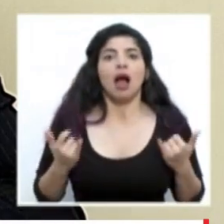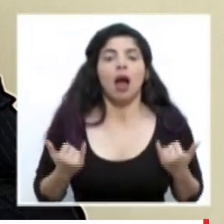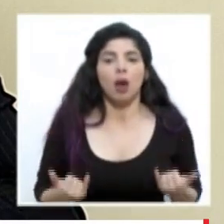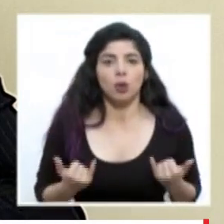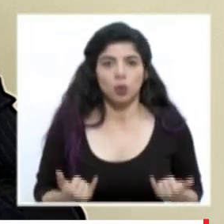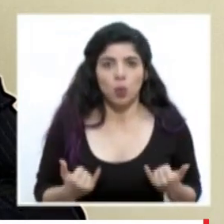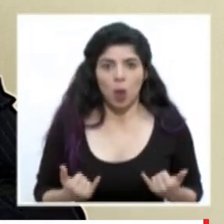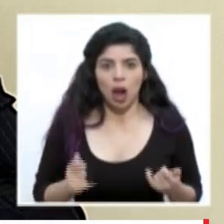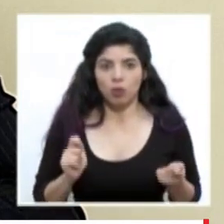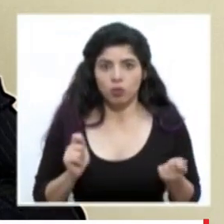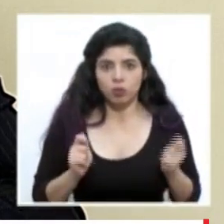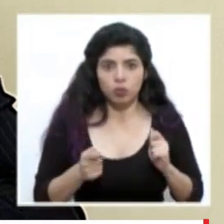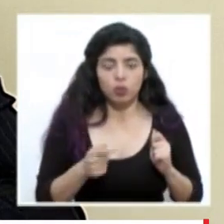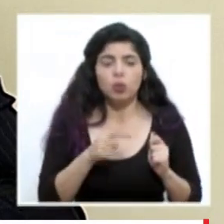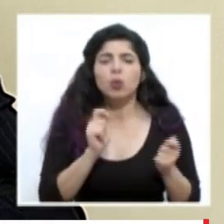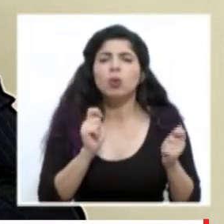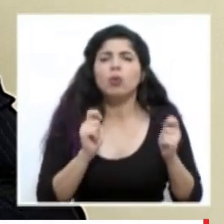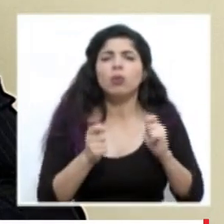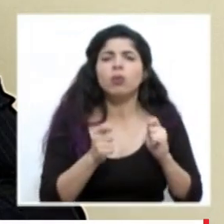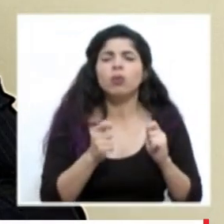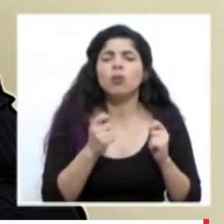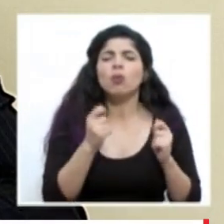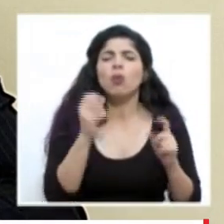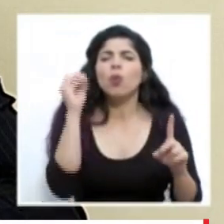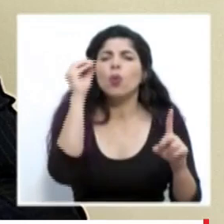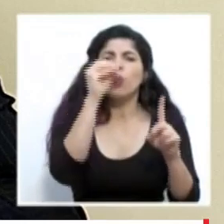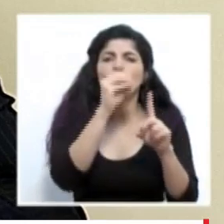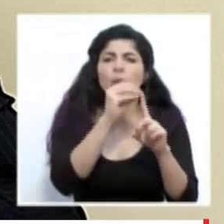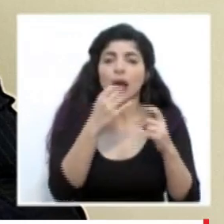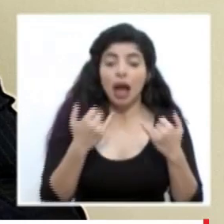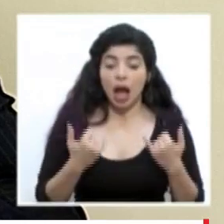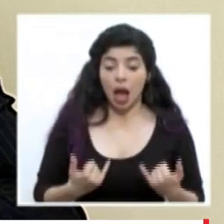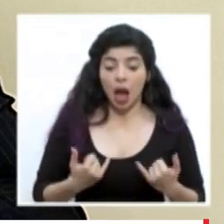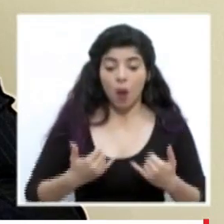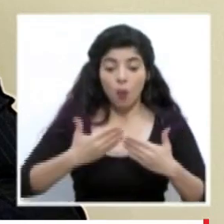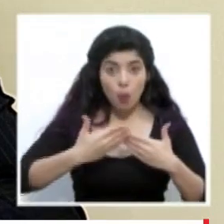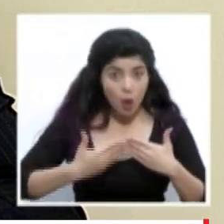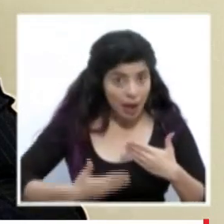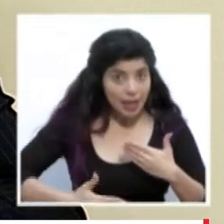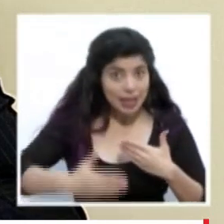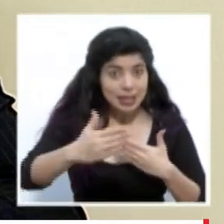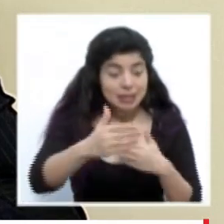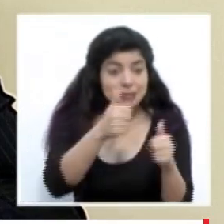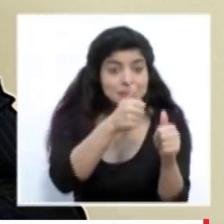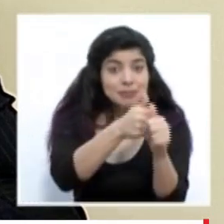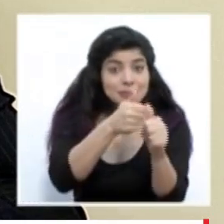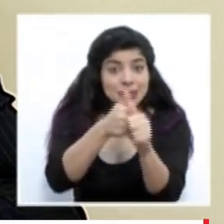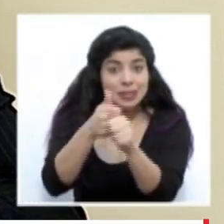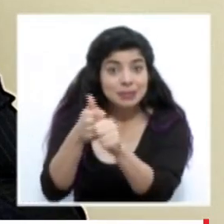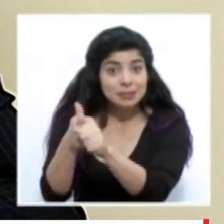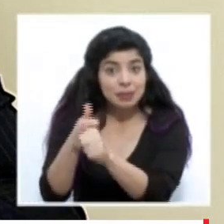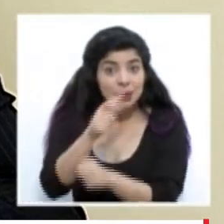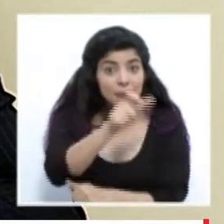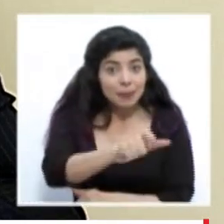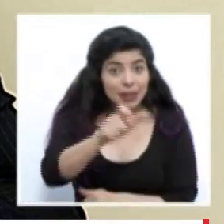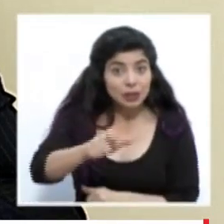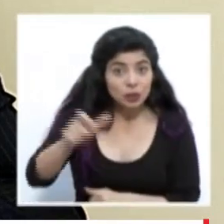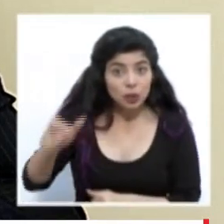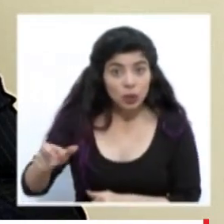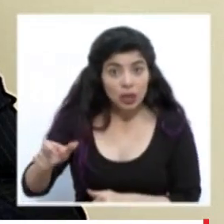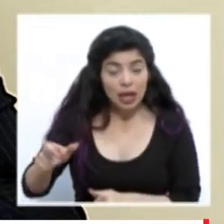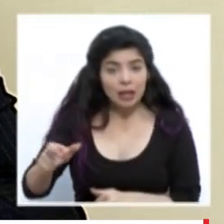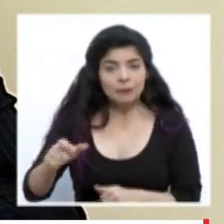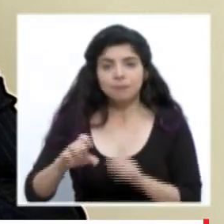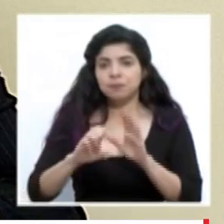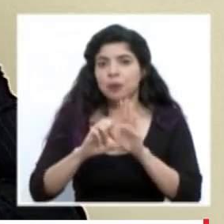actualizados con el fin de que ahora en adelante las personas en